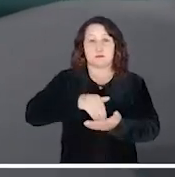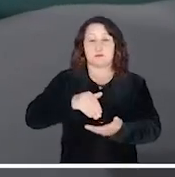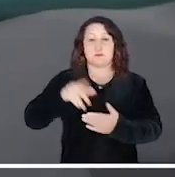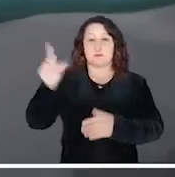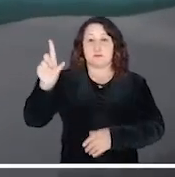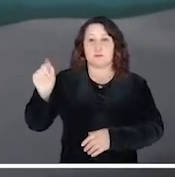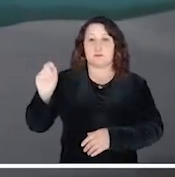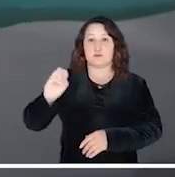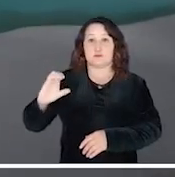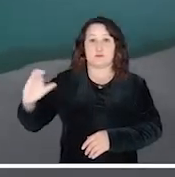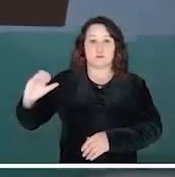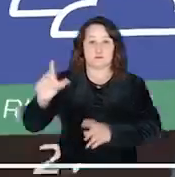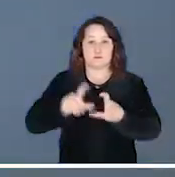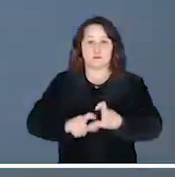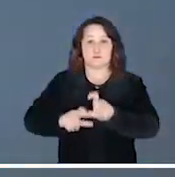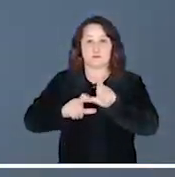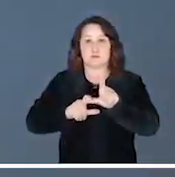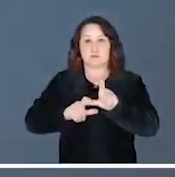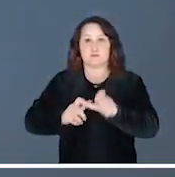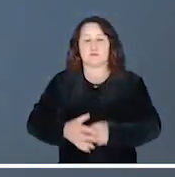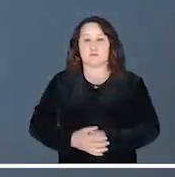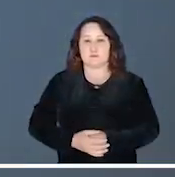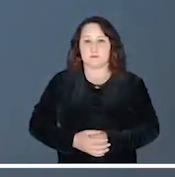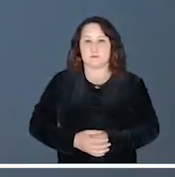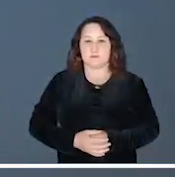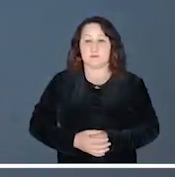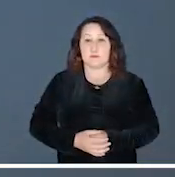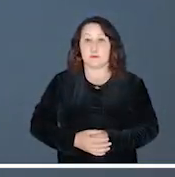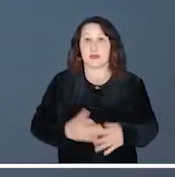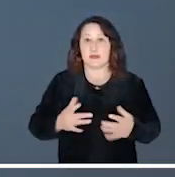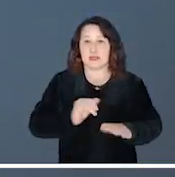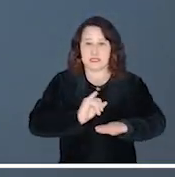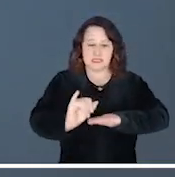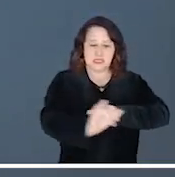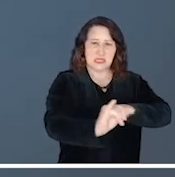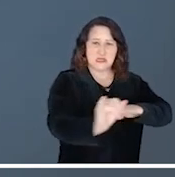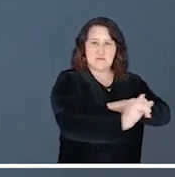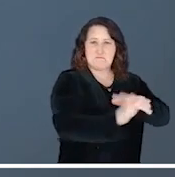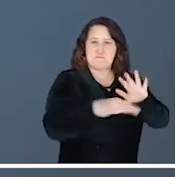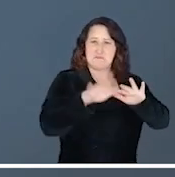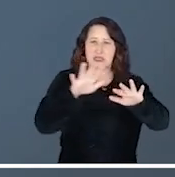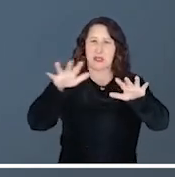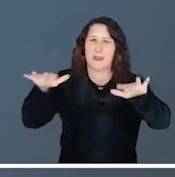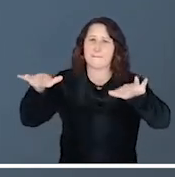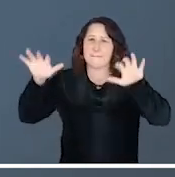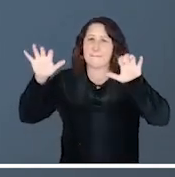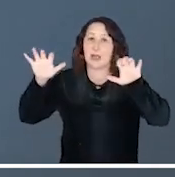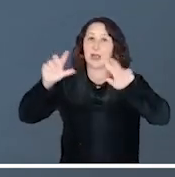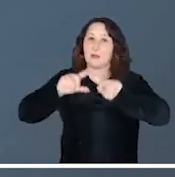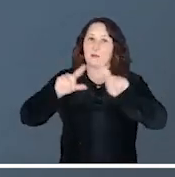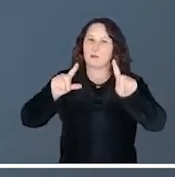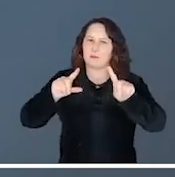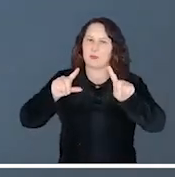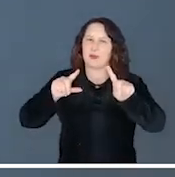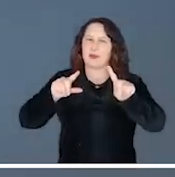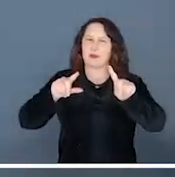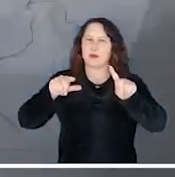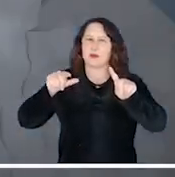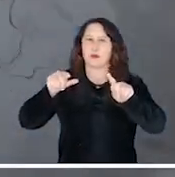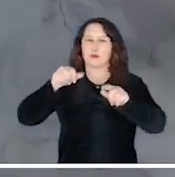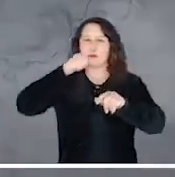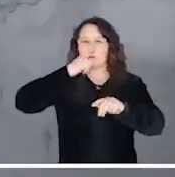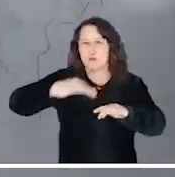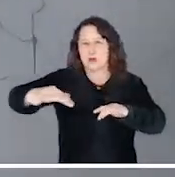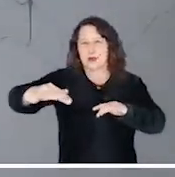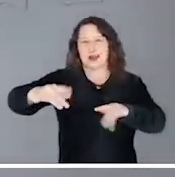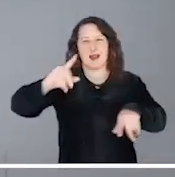La Guajira. Aunque las islas estarán protegidas por el tiempo seco, en las inmediaciones de la zona marítima podrían activarse